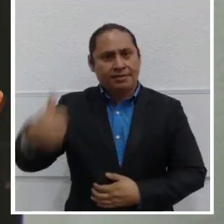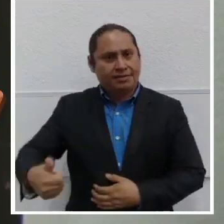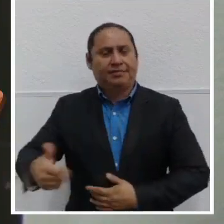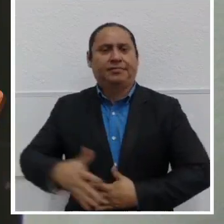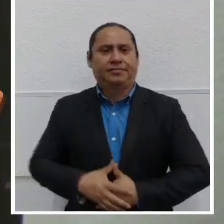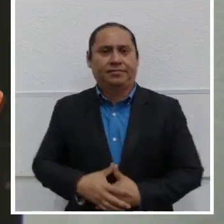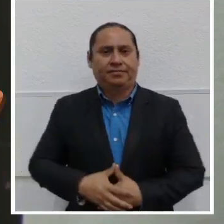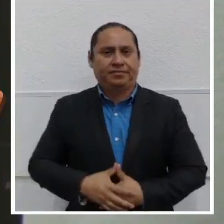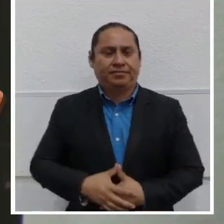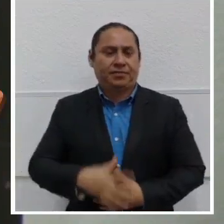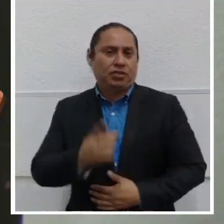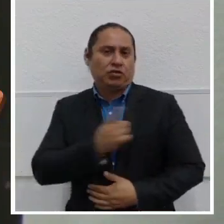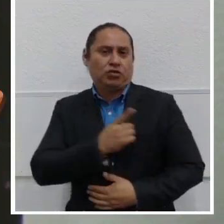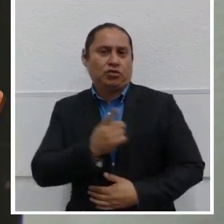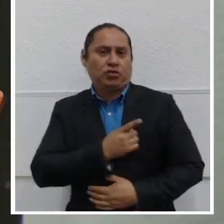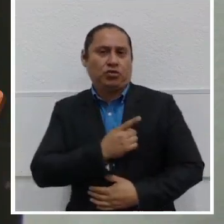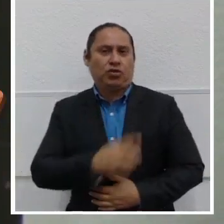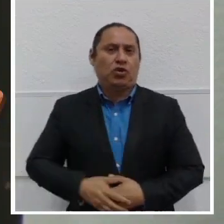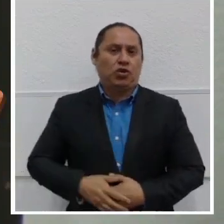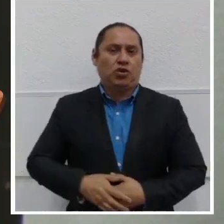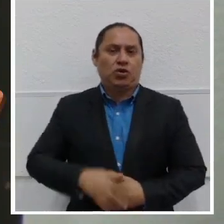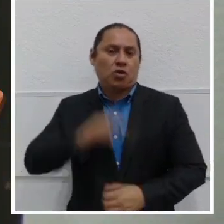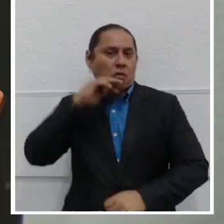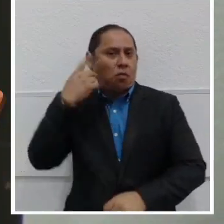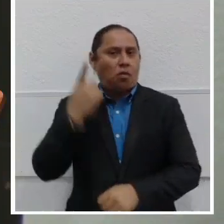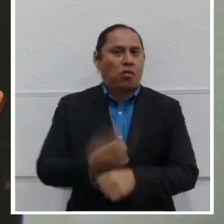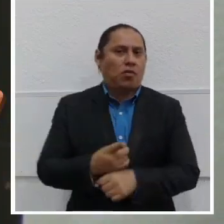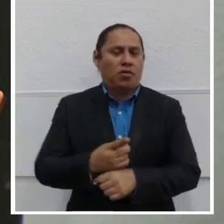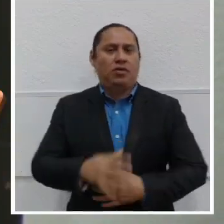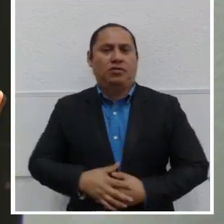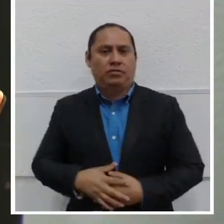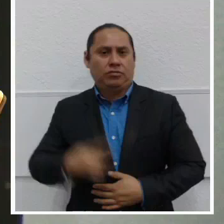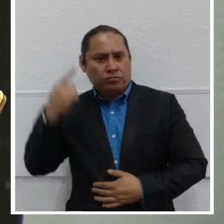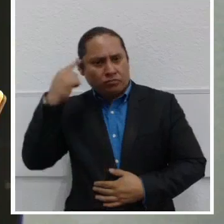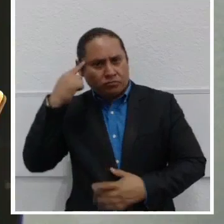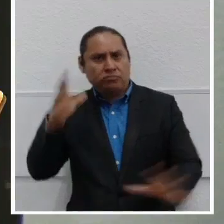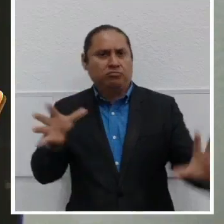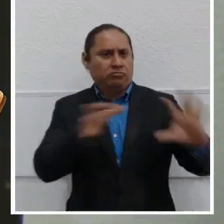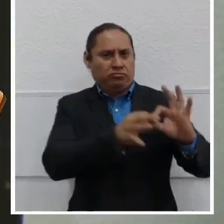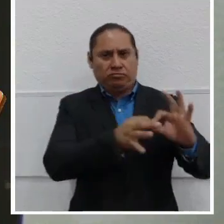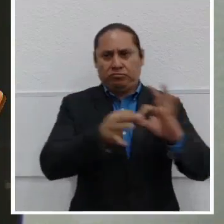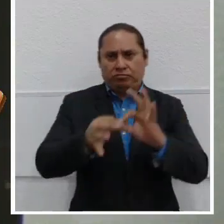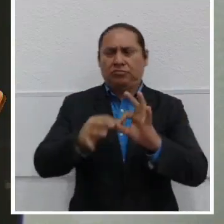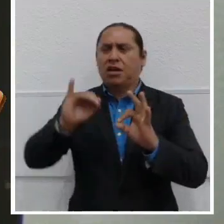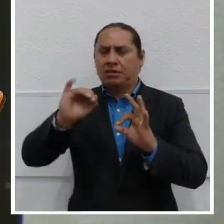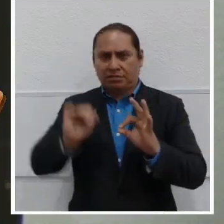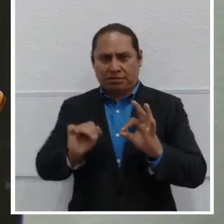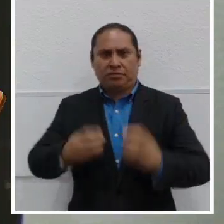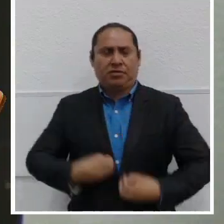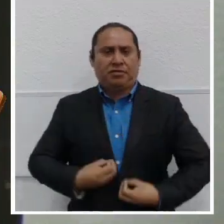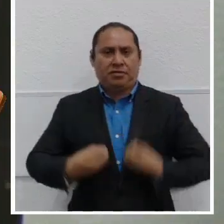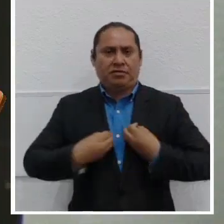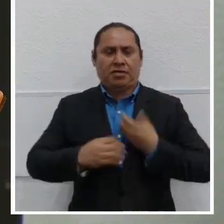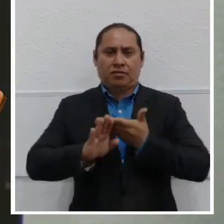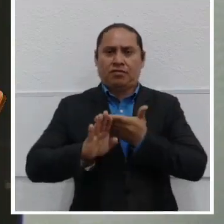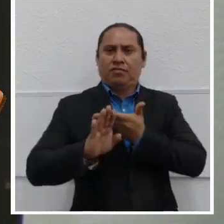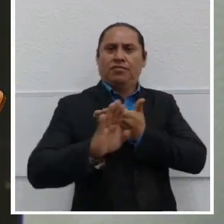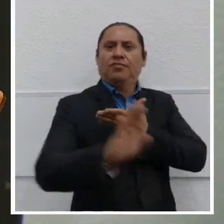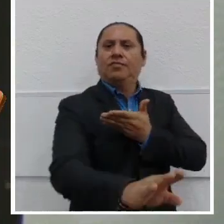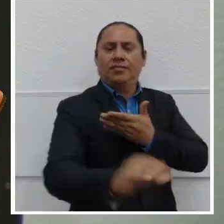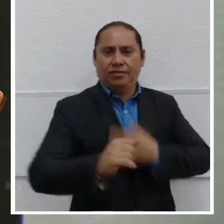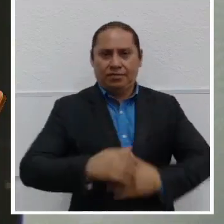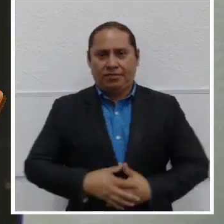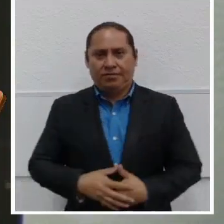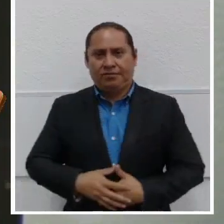sé que solo basta la voluntad de quienes coincidimos en la vida para evitar si así lo